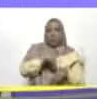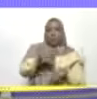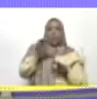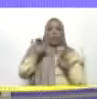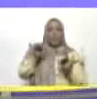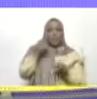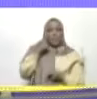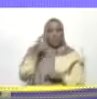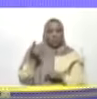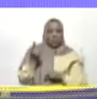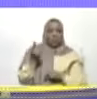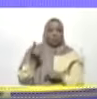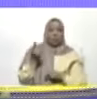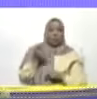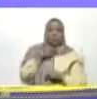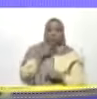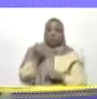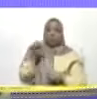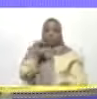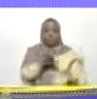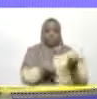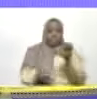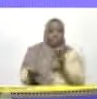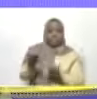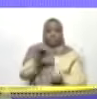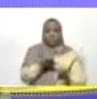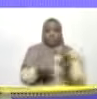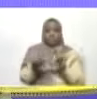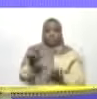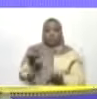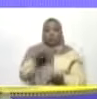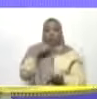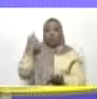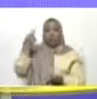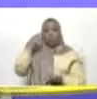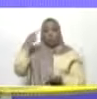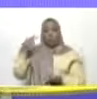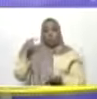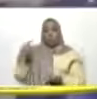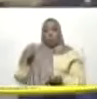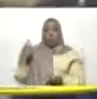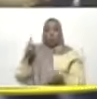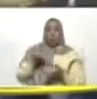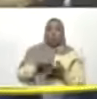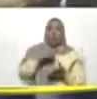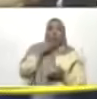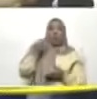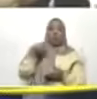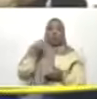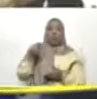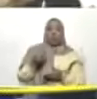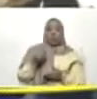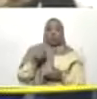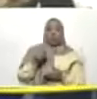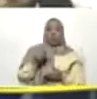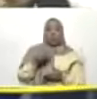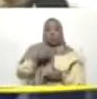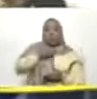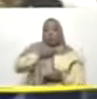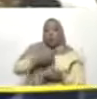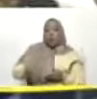visto verdad son químicas y enloquecen vuelven zomb al joven El joven pierde